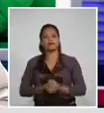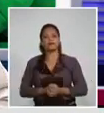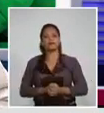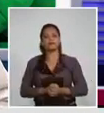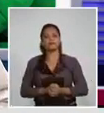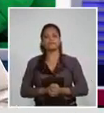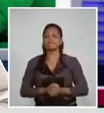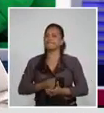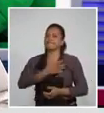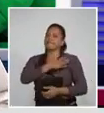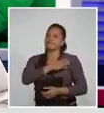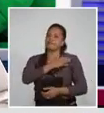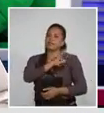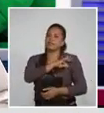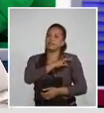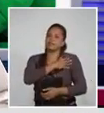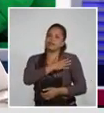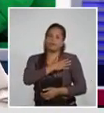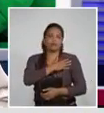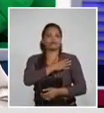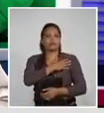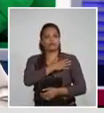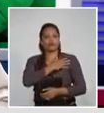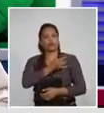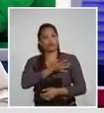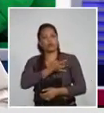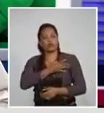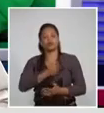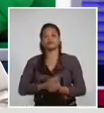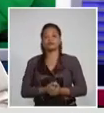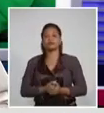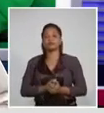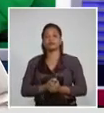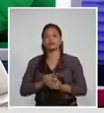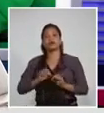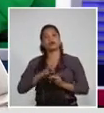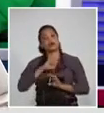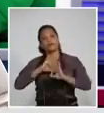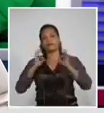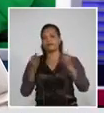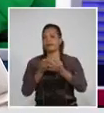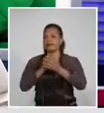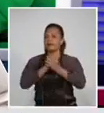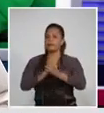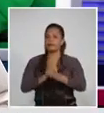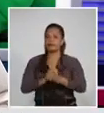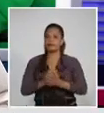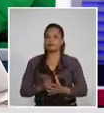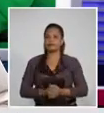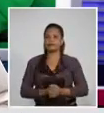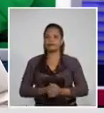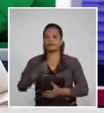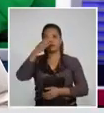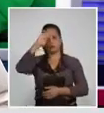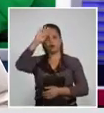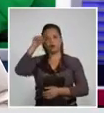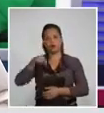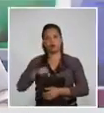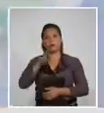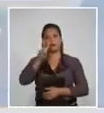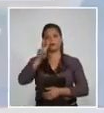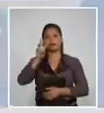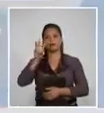sentimos mucho estos fallecimientos y damos las condolencias a sus familiares y amistades. Cuba amanece con